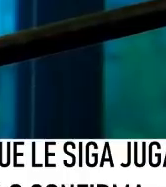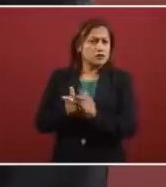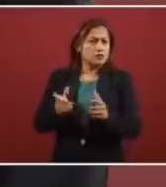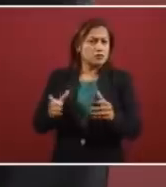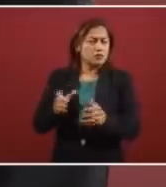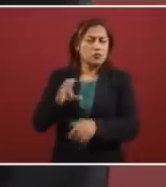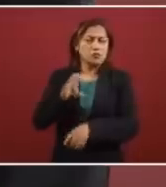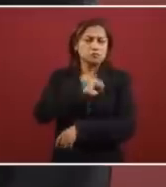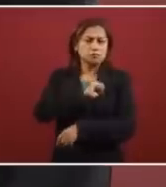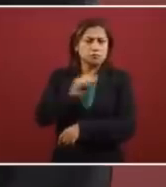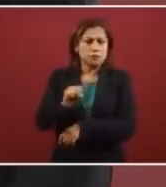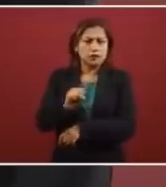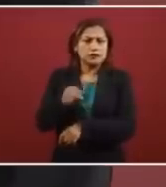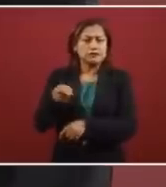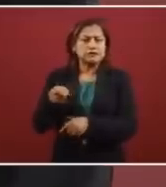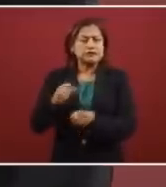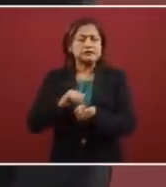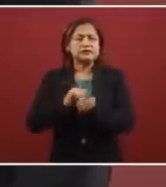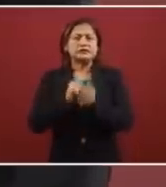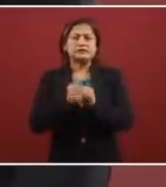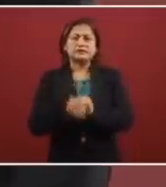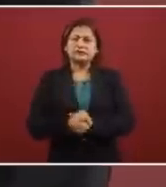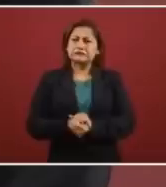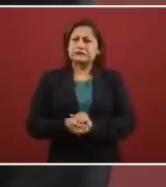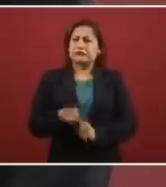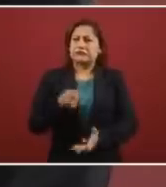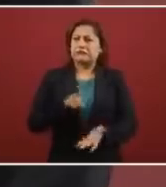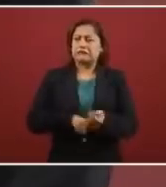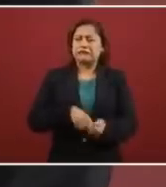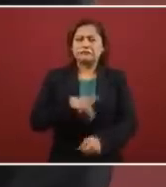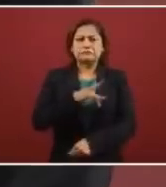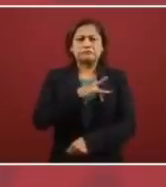calderón albergar un odio rencor